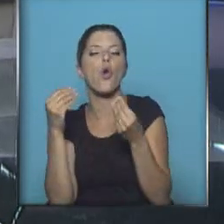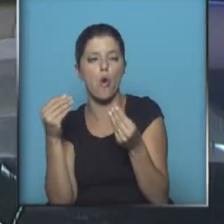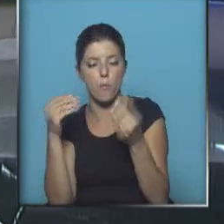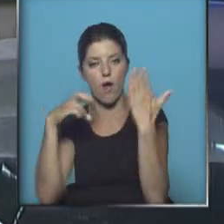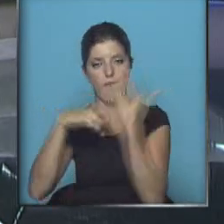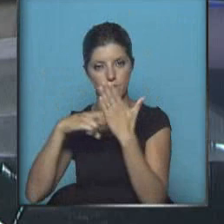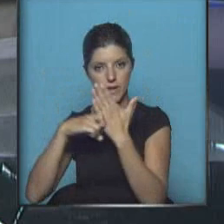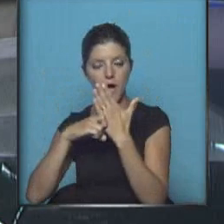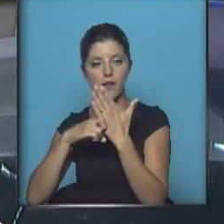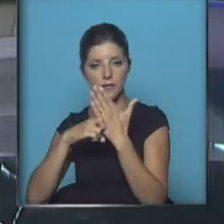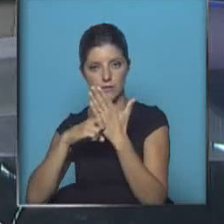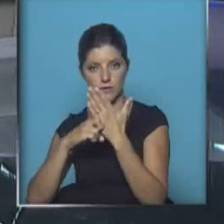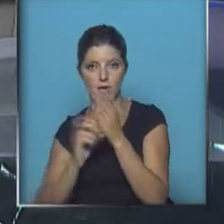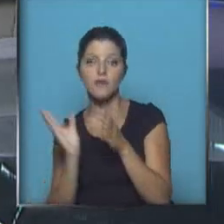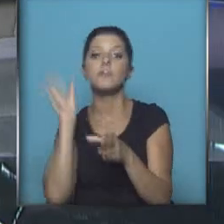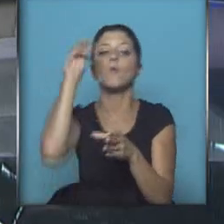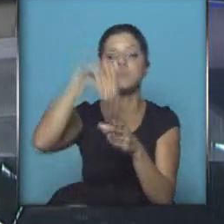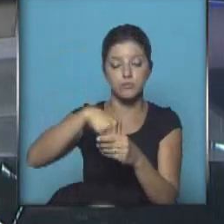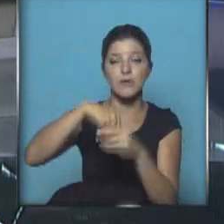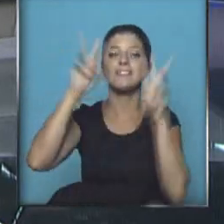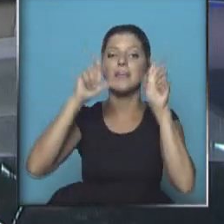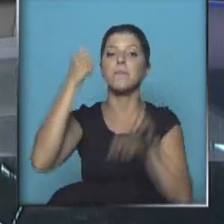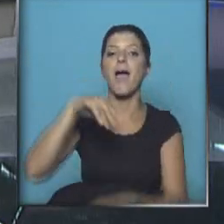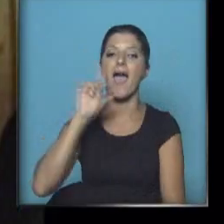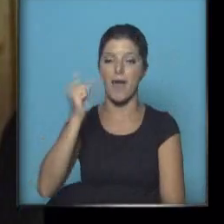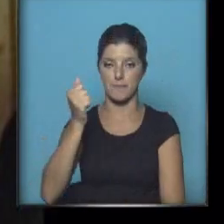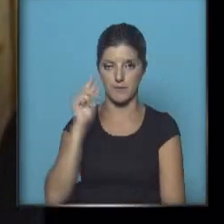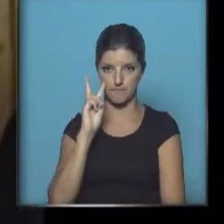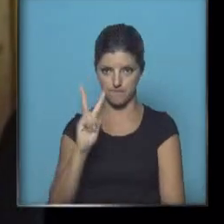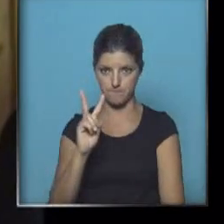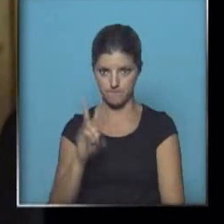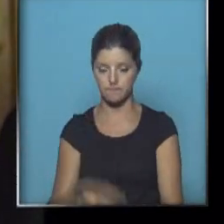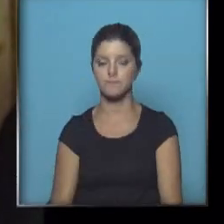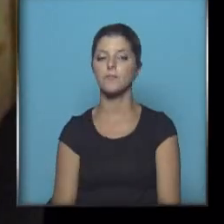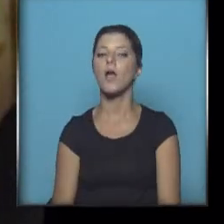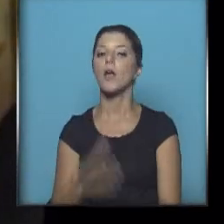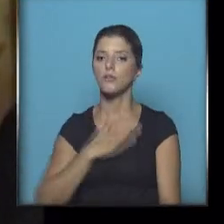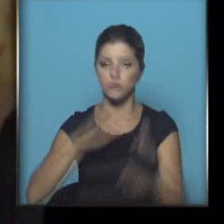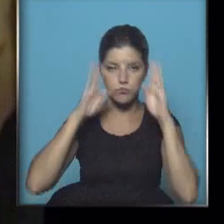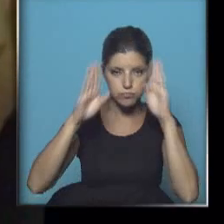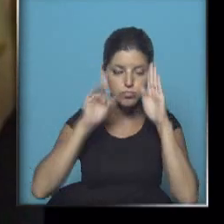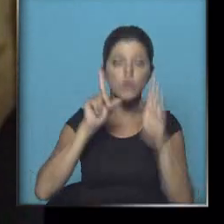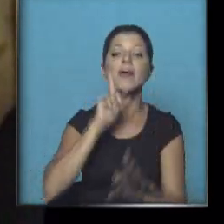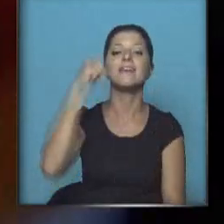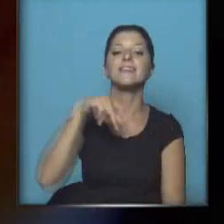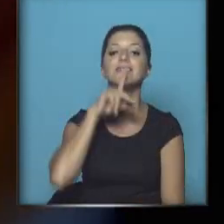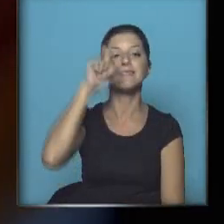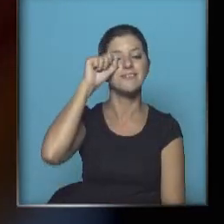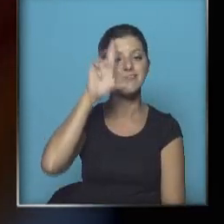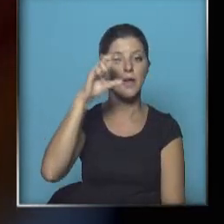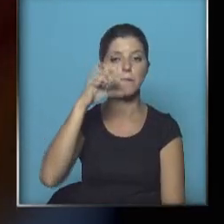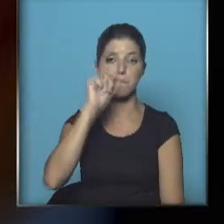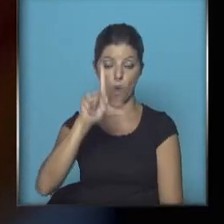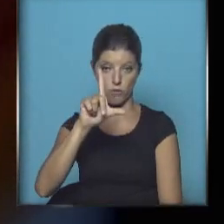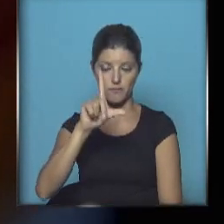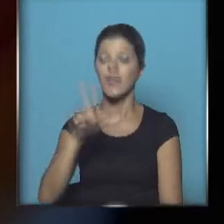fiscal se incorpora a la causa AMIA? Aquí todos los detalles. Seguimos bregando con Interpol por la detención de los sospechosos. Alberto